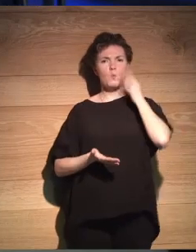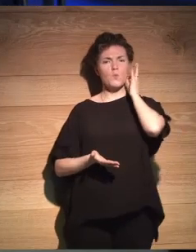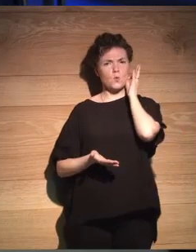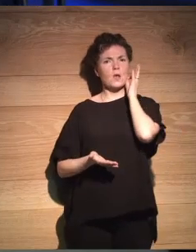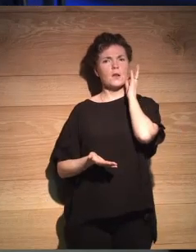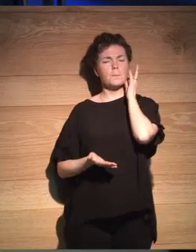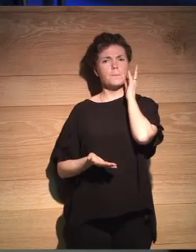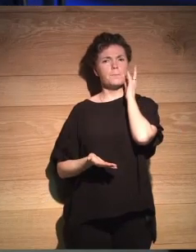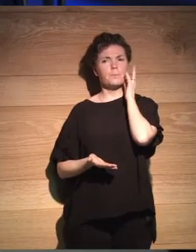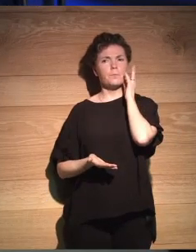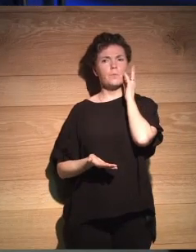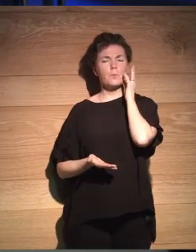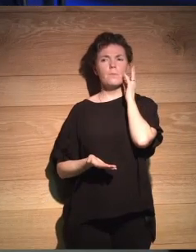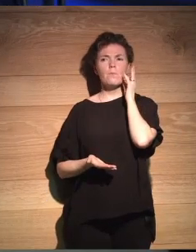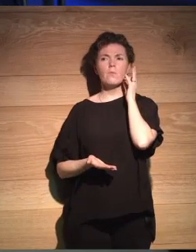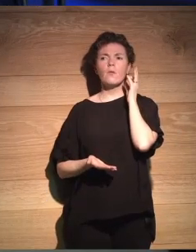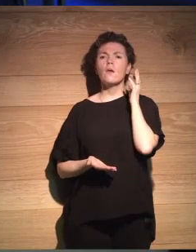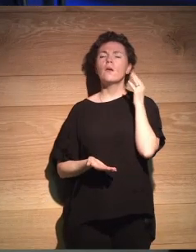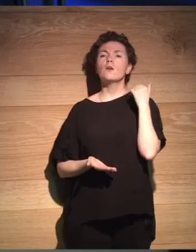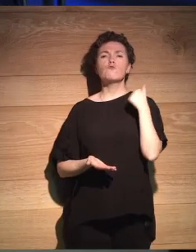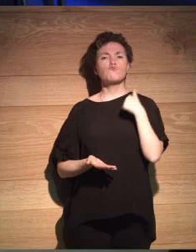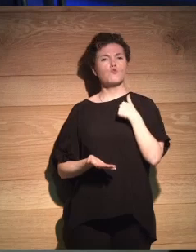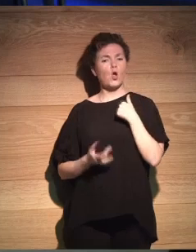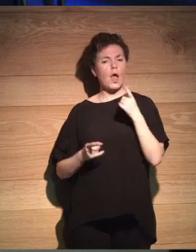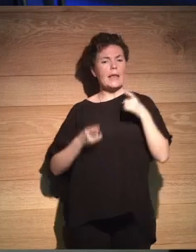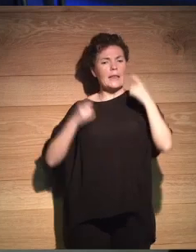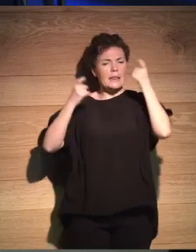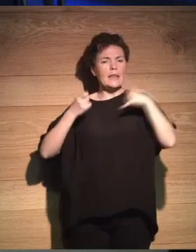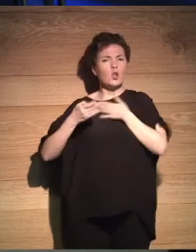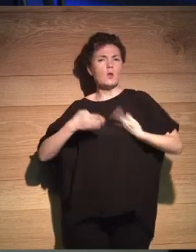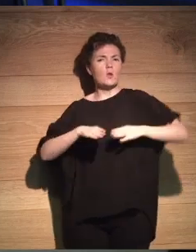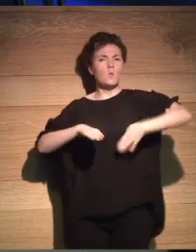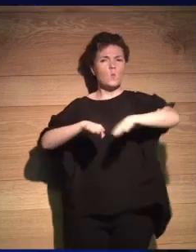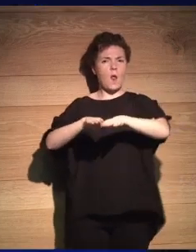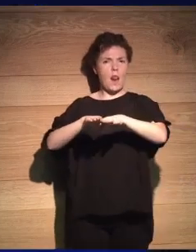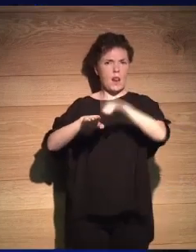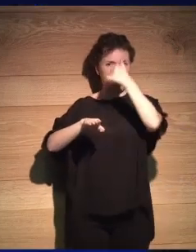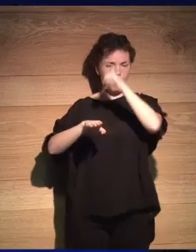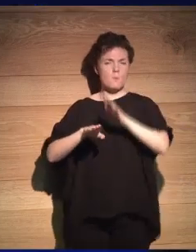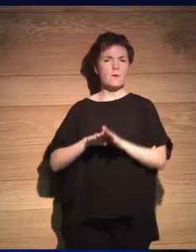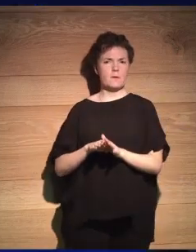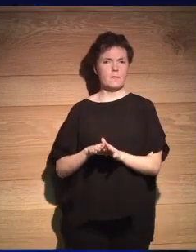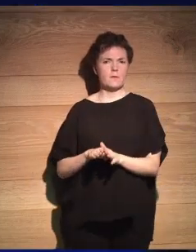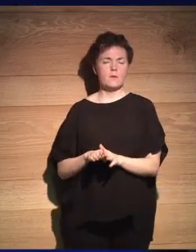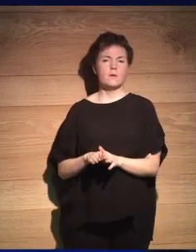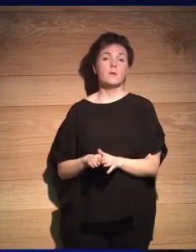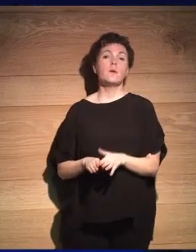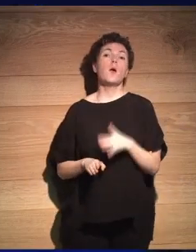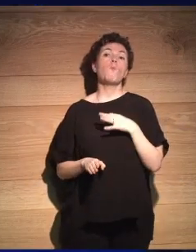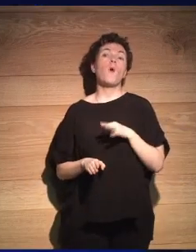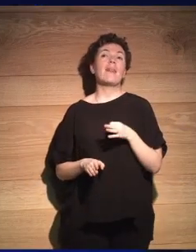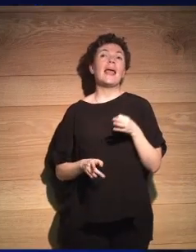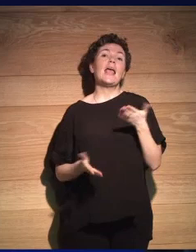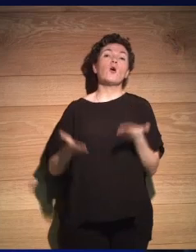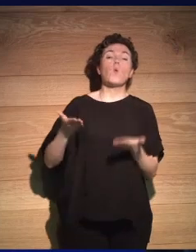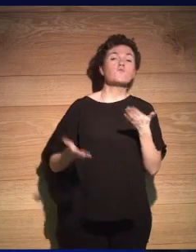que ya, no sé, como mujer que trata de ser igual a los hombres. Probablemente es injusta,